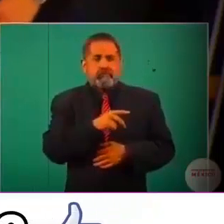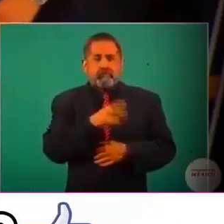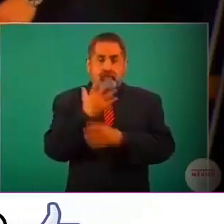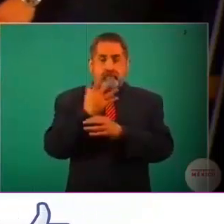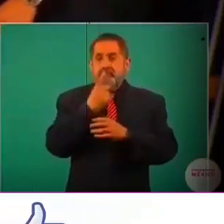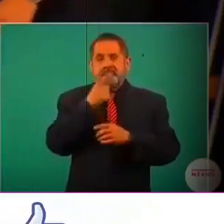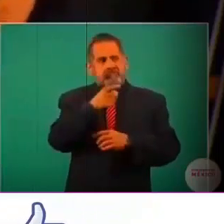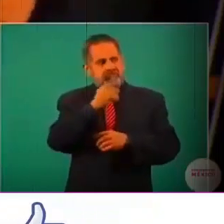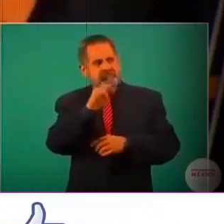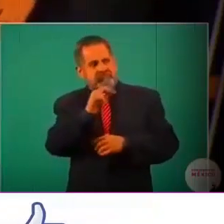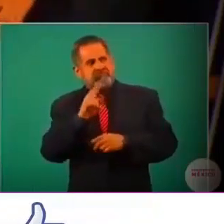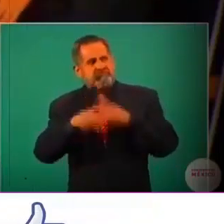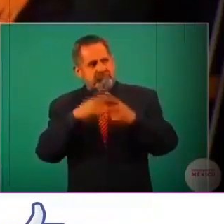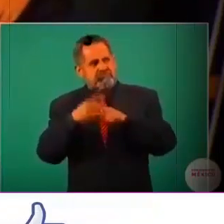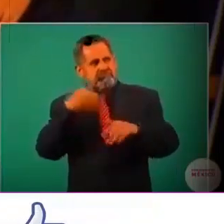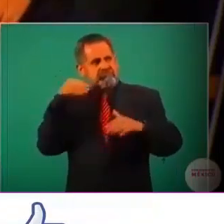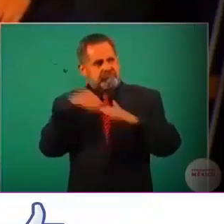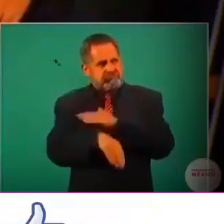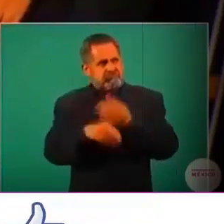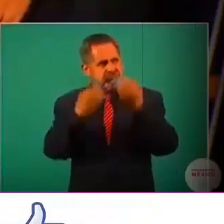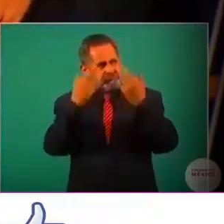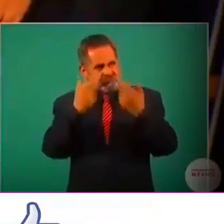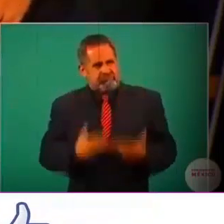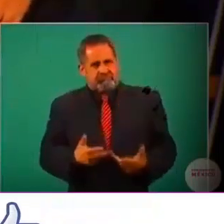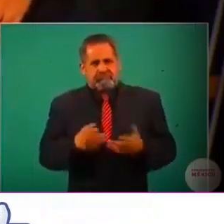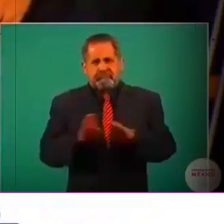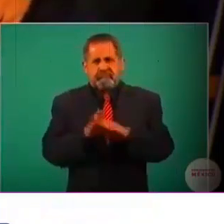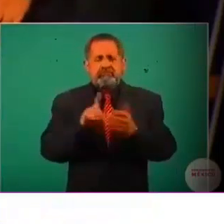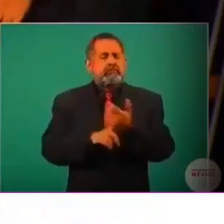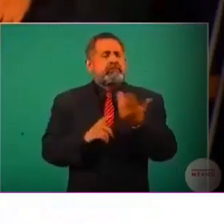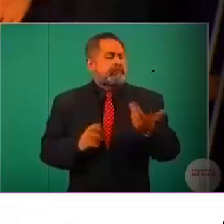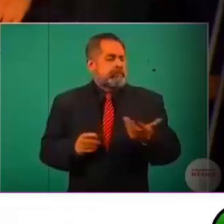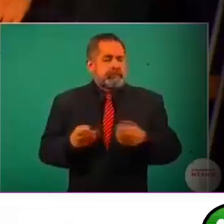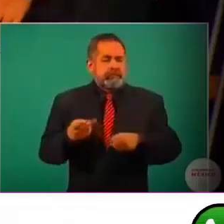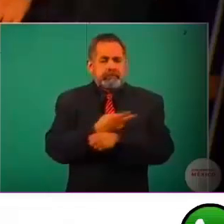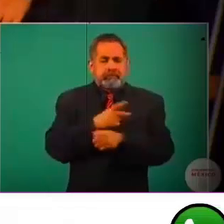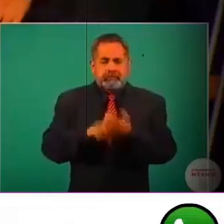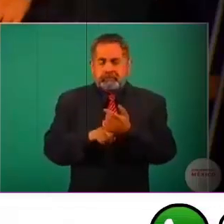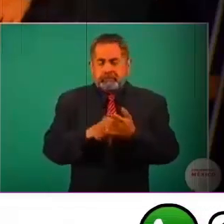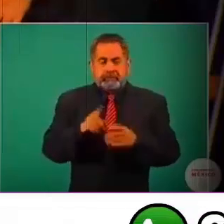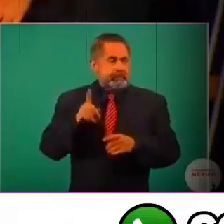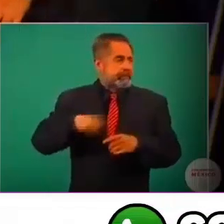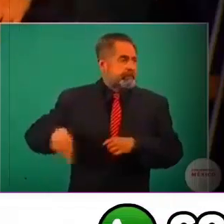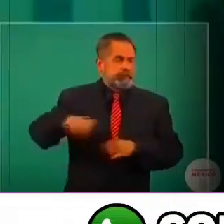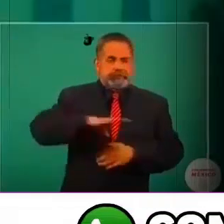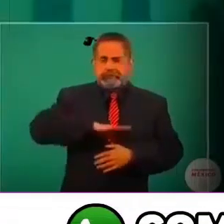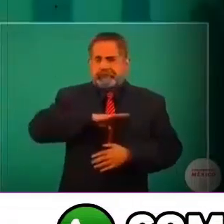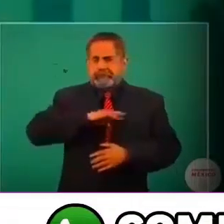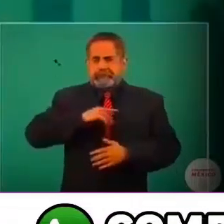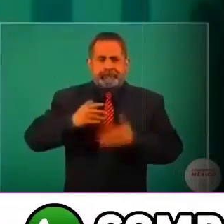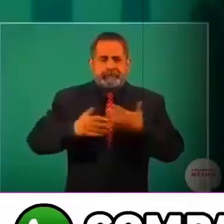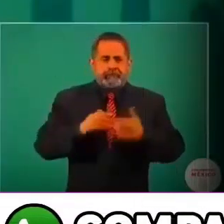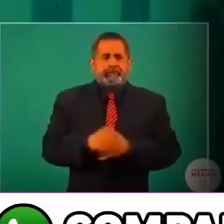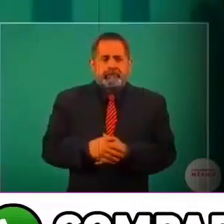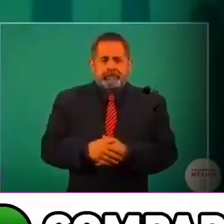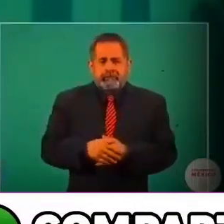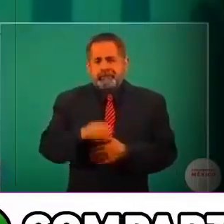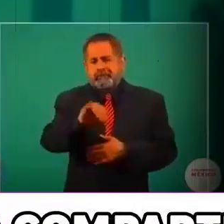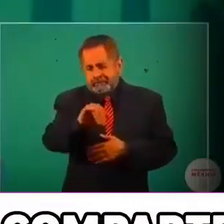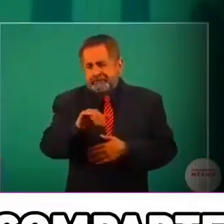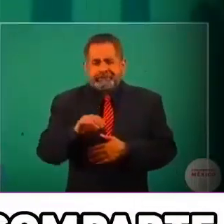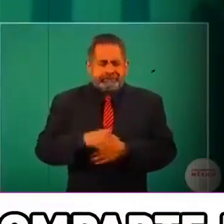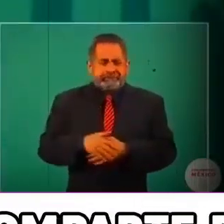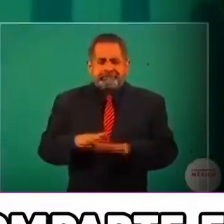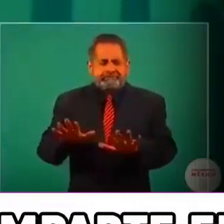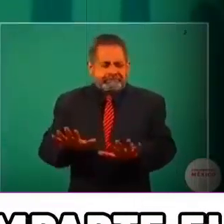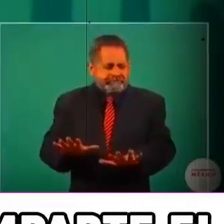¿Qué opina también pues de esta reacción? Están demasiado pues calientes los ánimos. Pues sí, hay que serenarse también